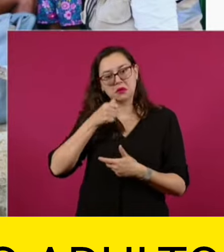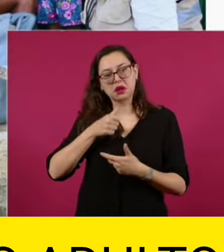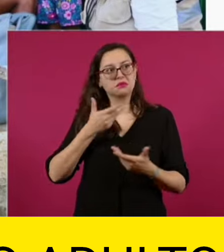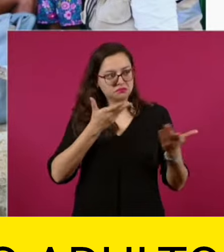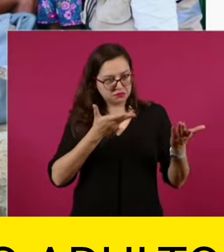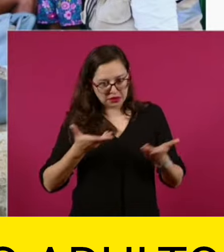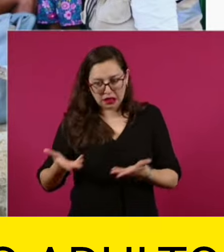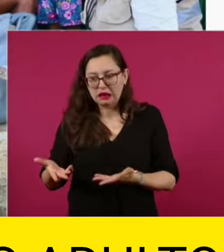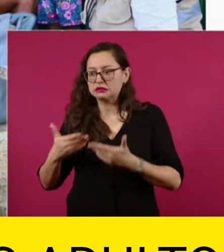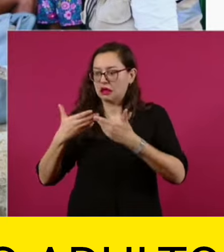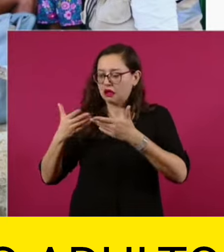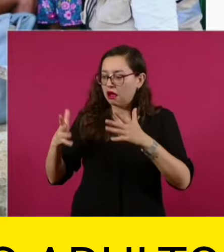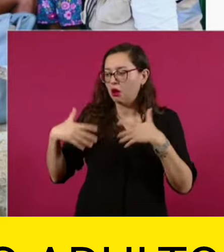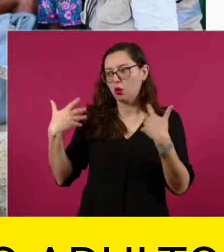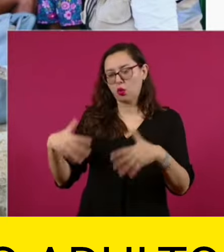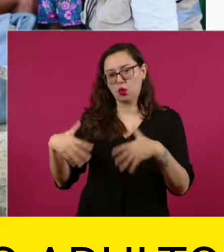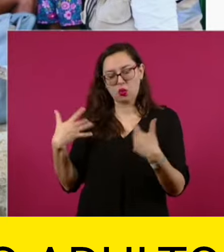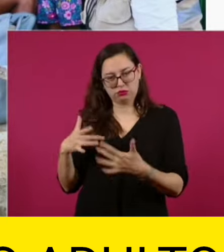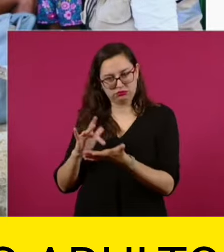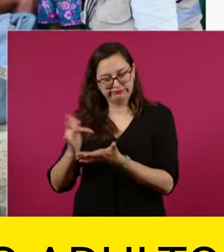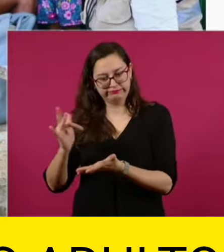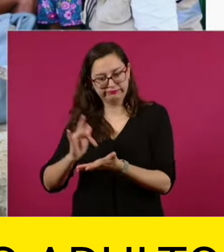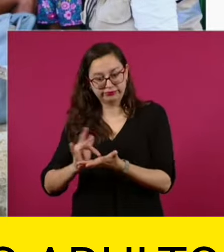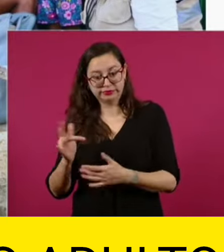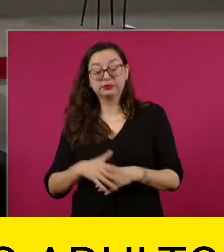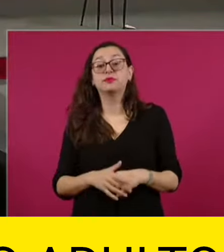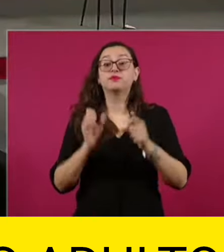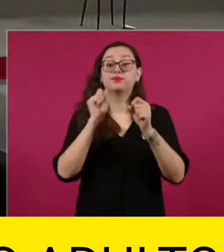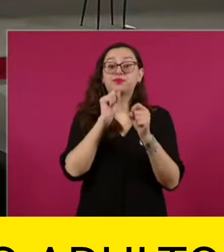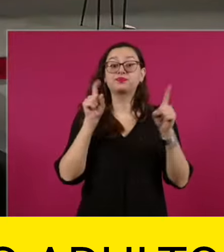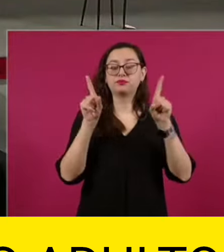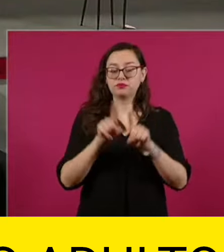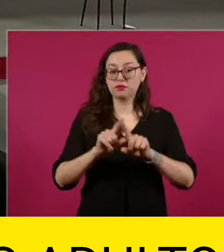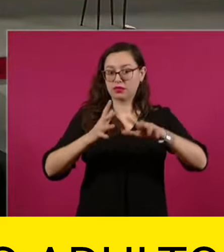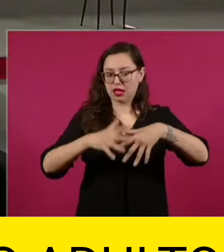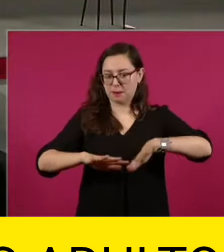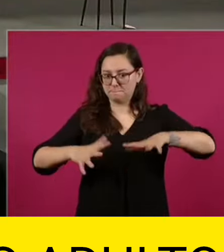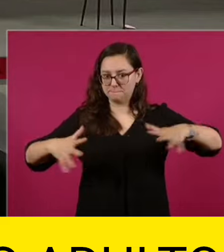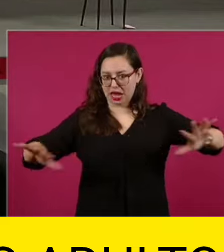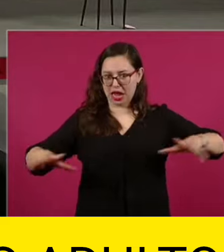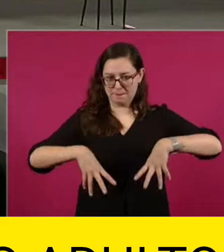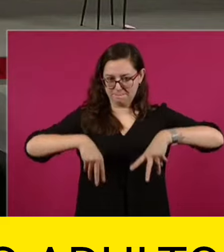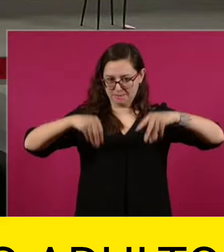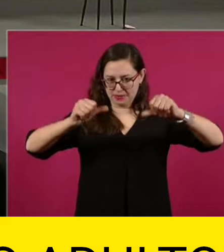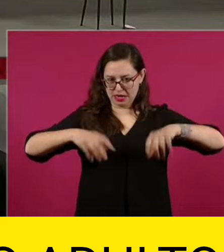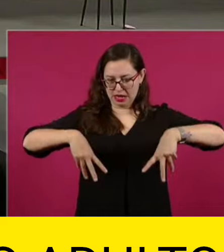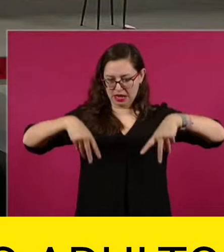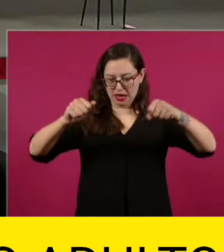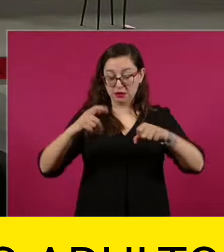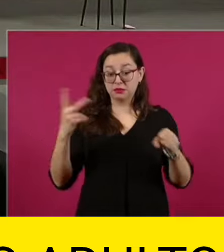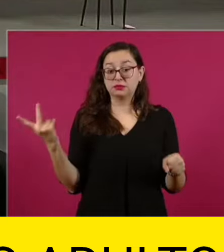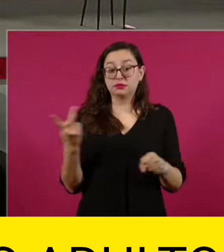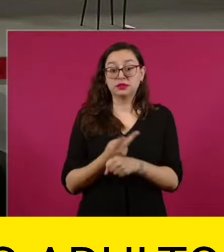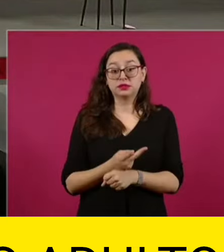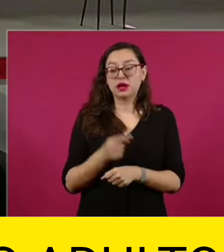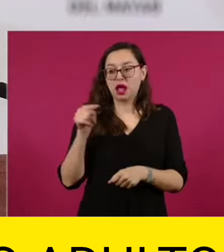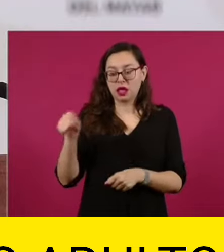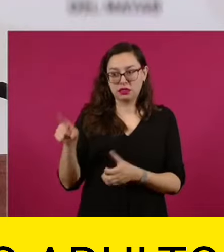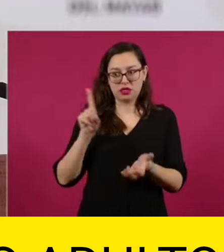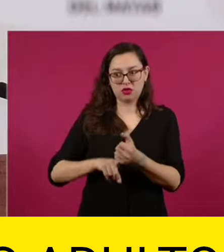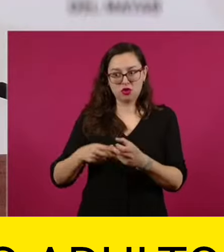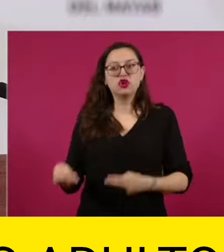también hicimos un censo a las playas porque las personas que trabajan en la playa no tienen un local, pero es una actividad